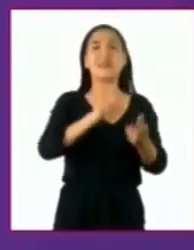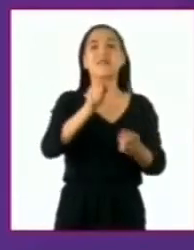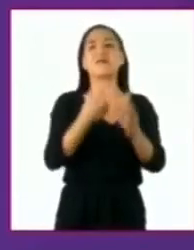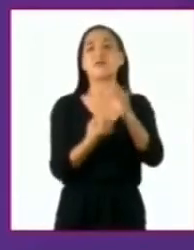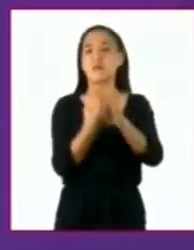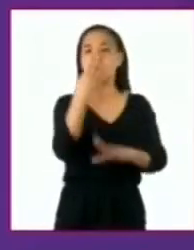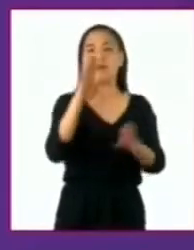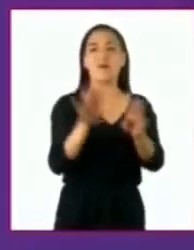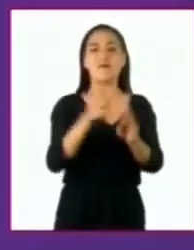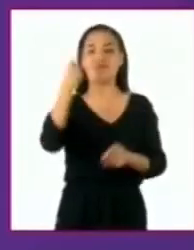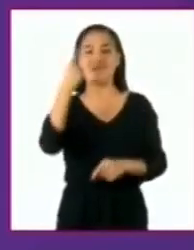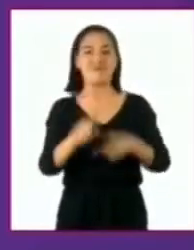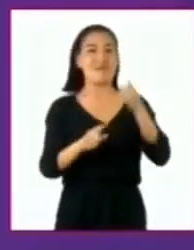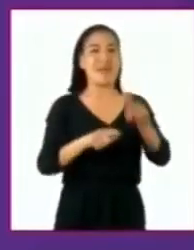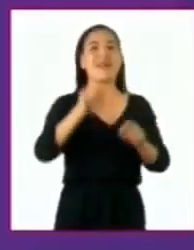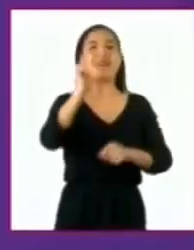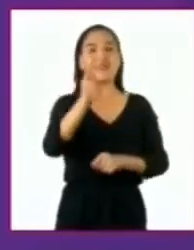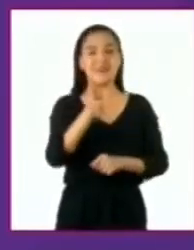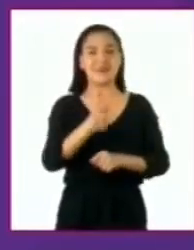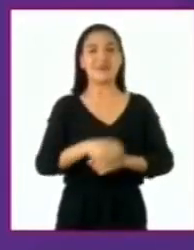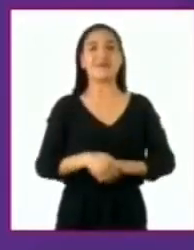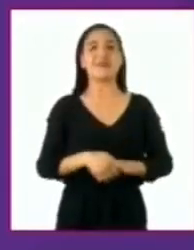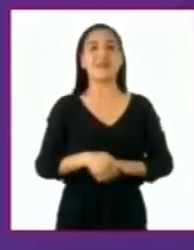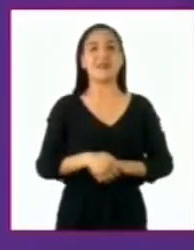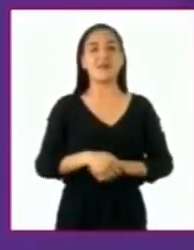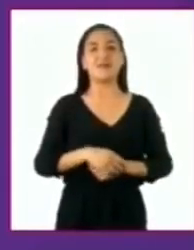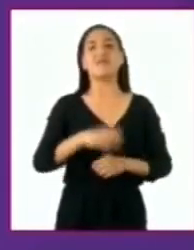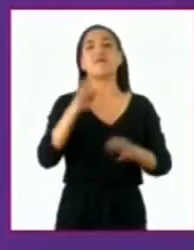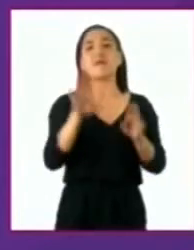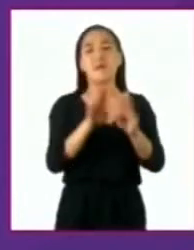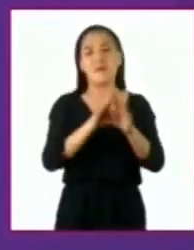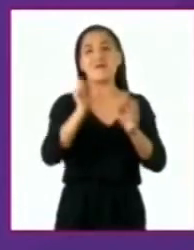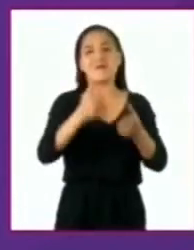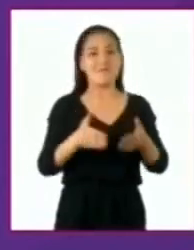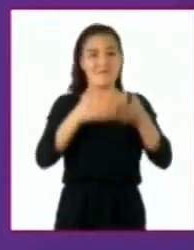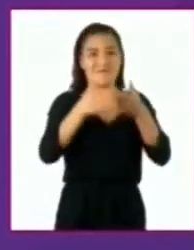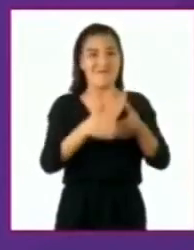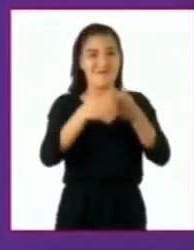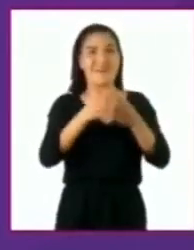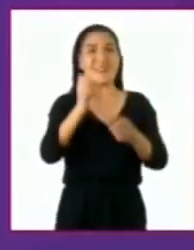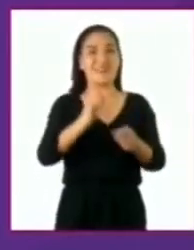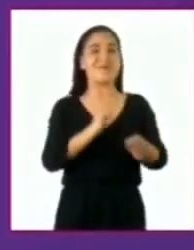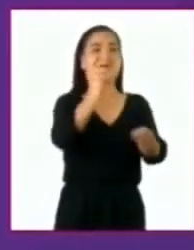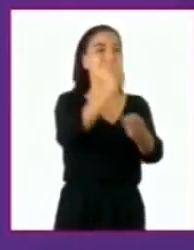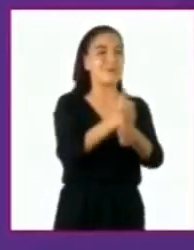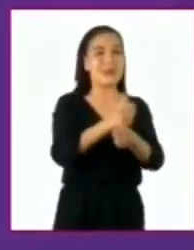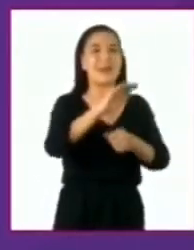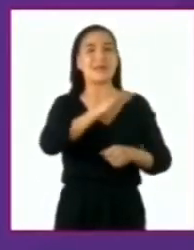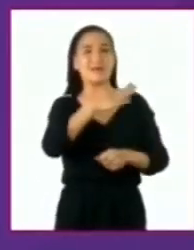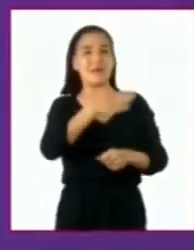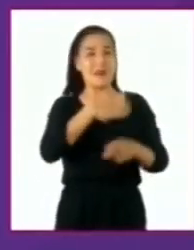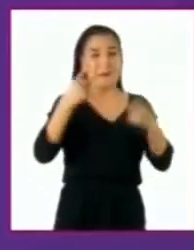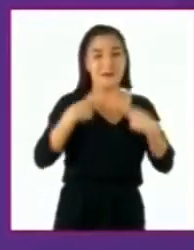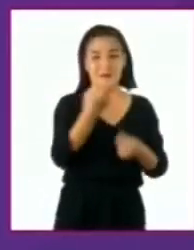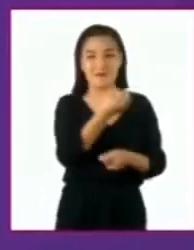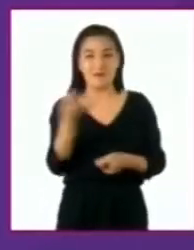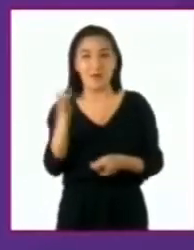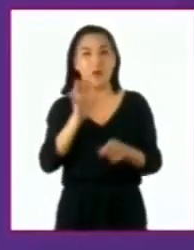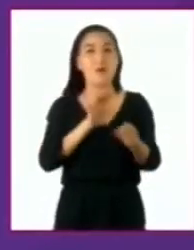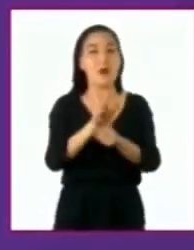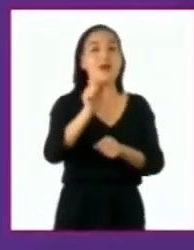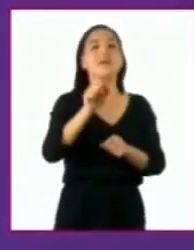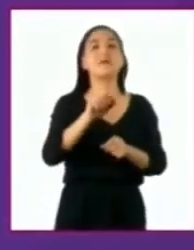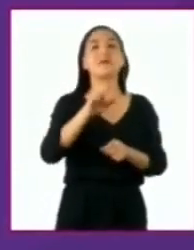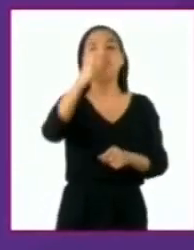iban a tener, que son los conquistadores españoles que habían recibido uno o varios pueblos